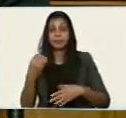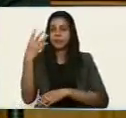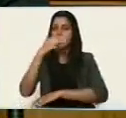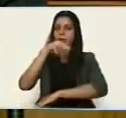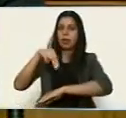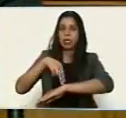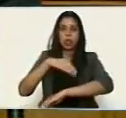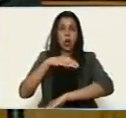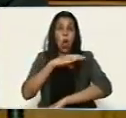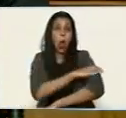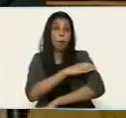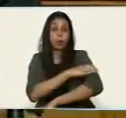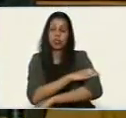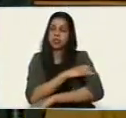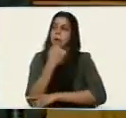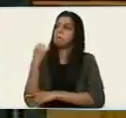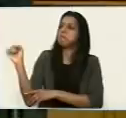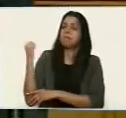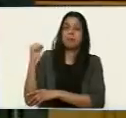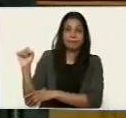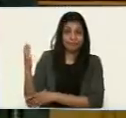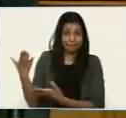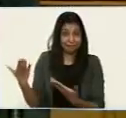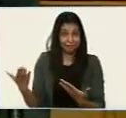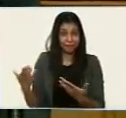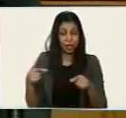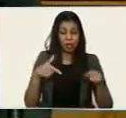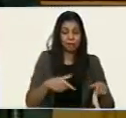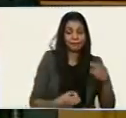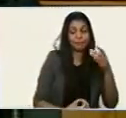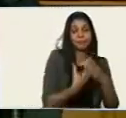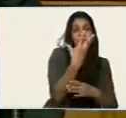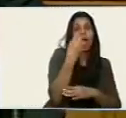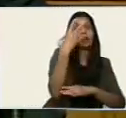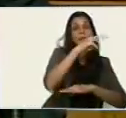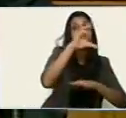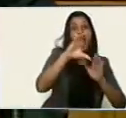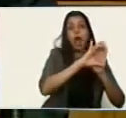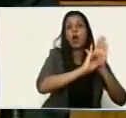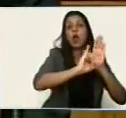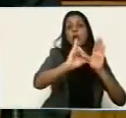burguesa en desacato. Se cambió